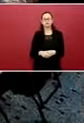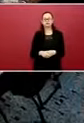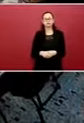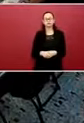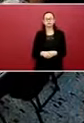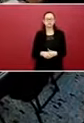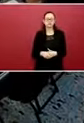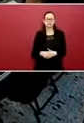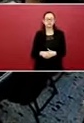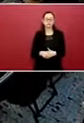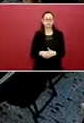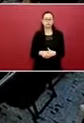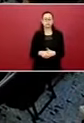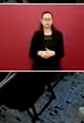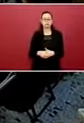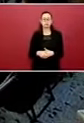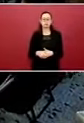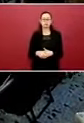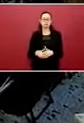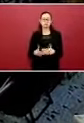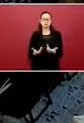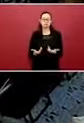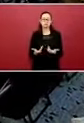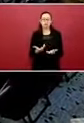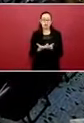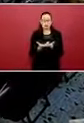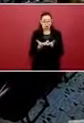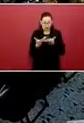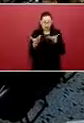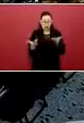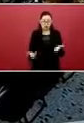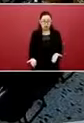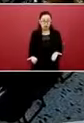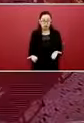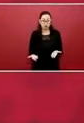ahora, como nunca,